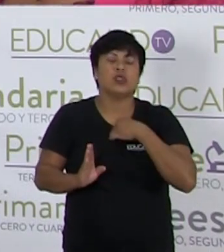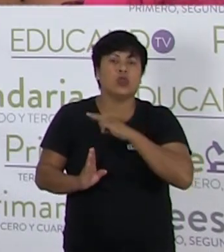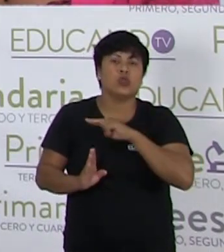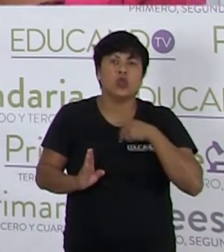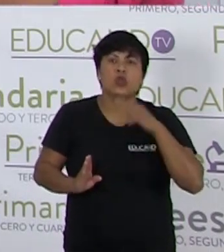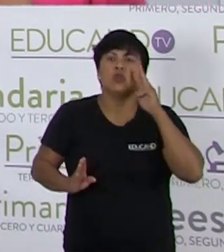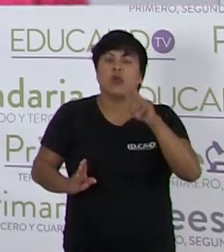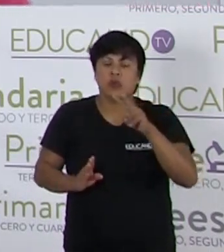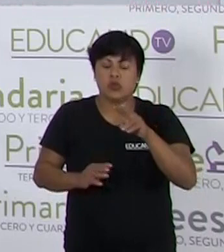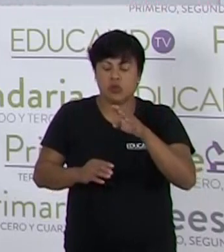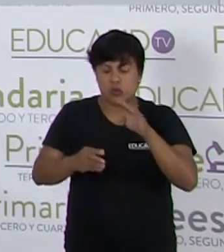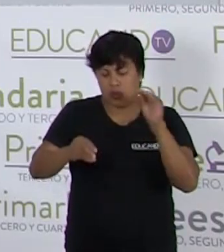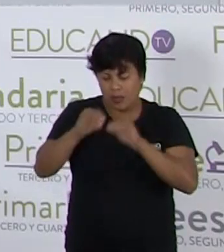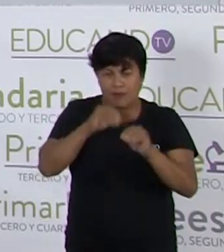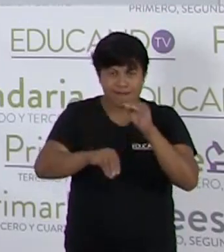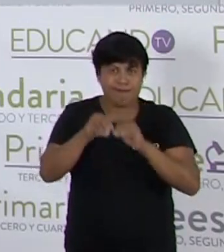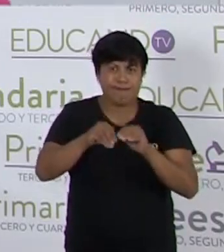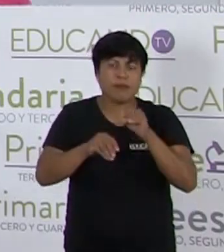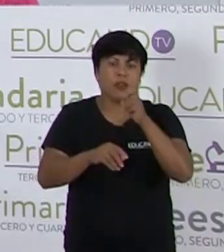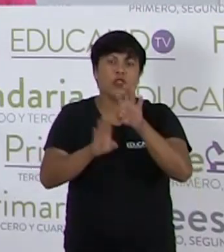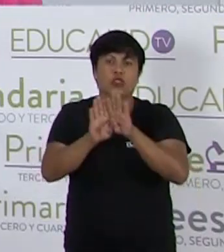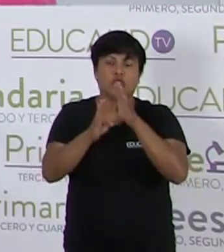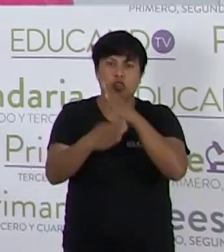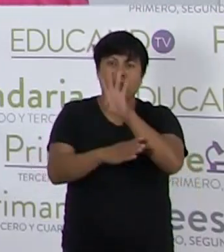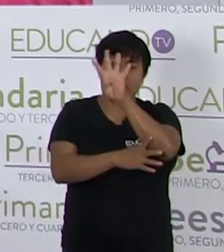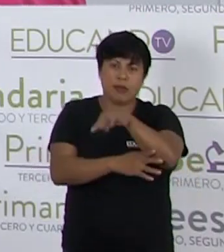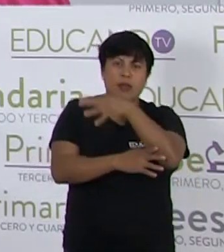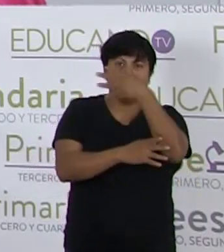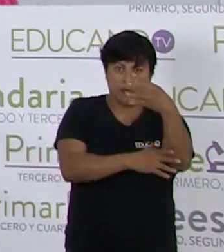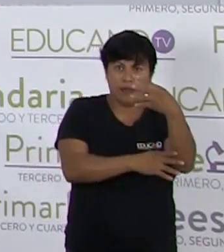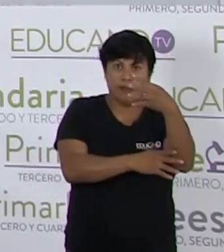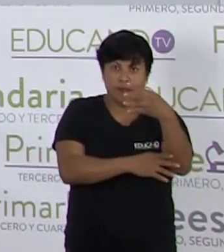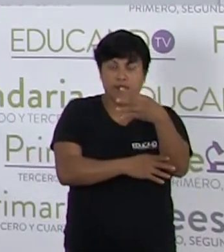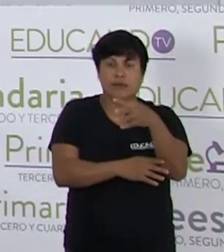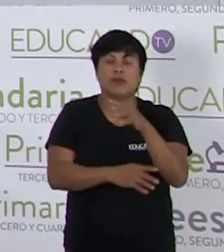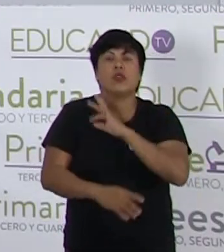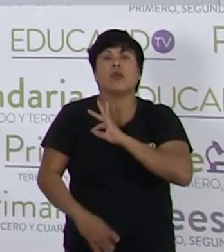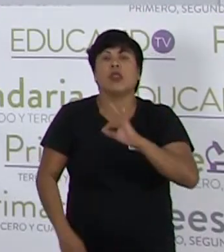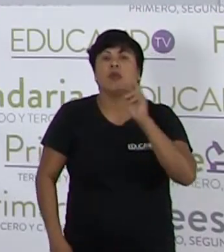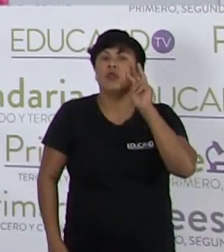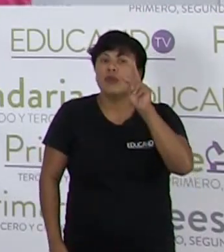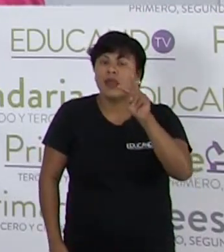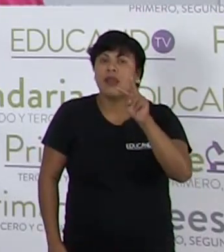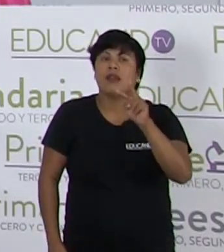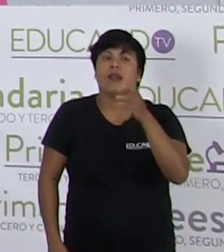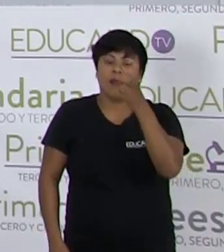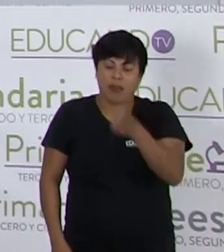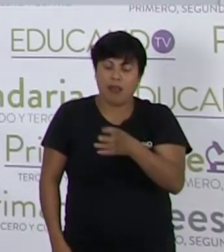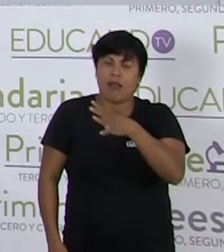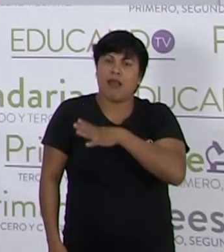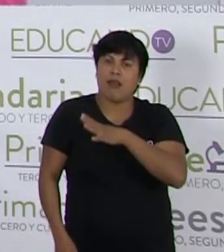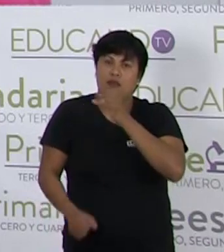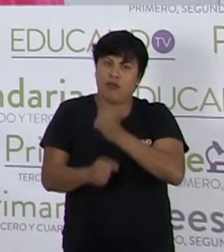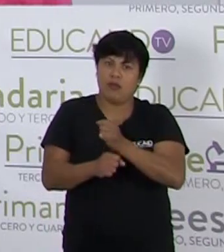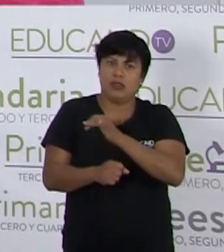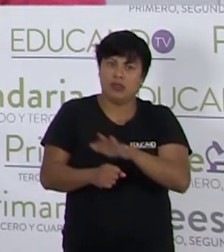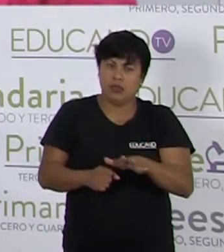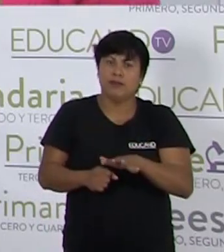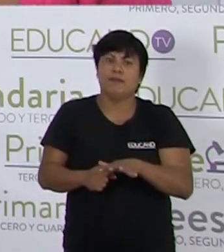tomamos los datos de la tabla del pictograma, podemos determinar esa información.